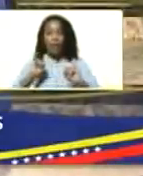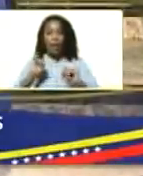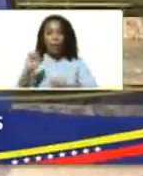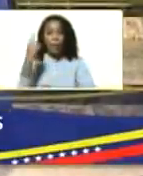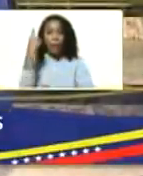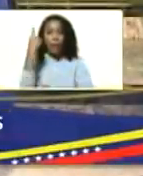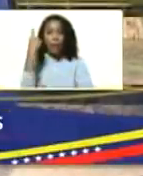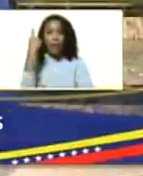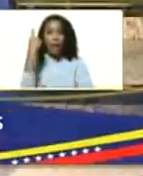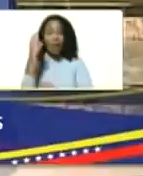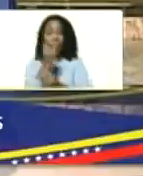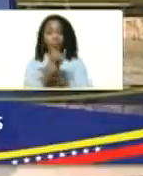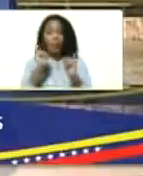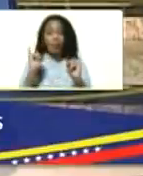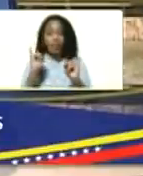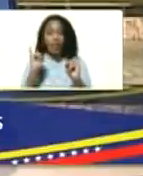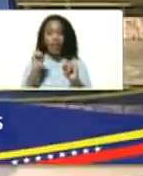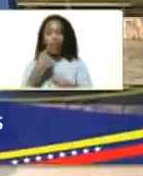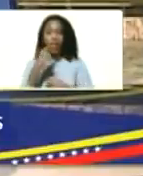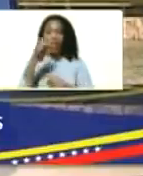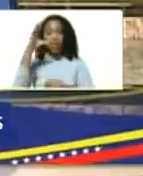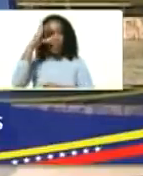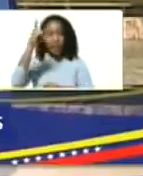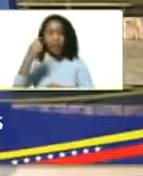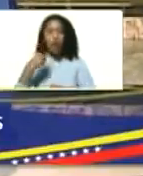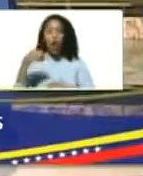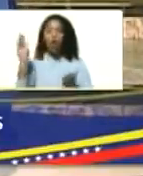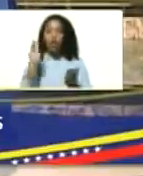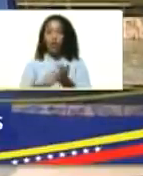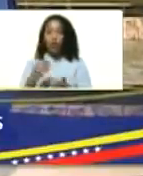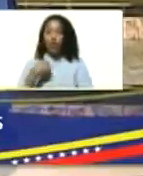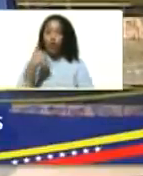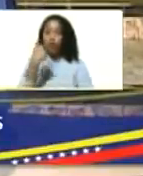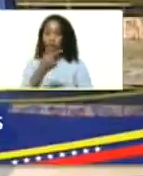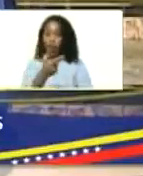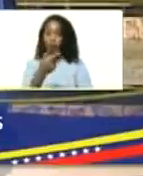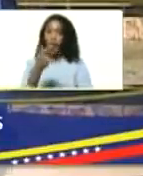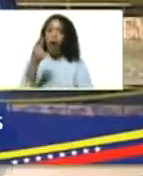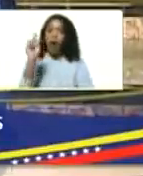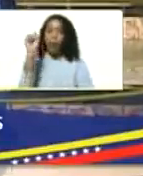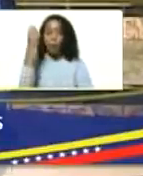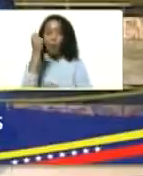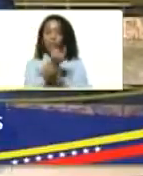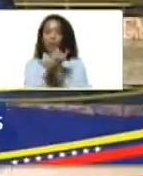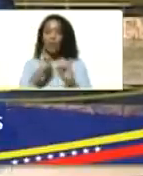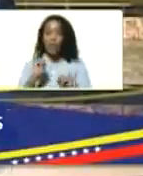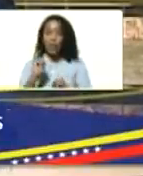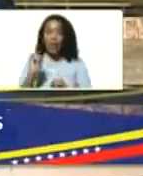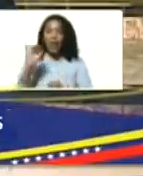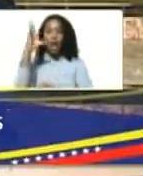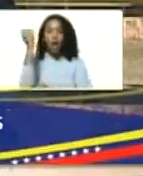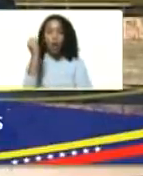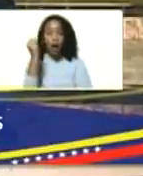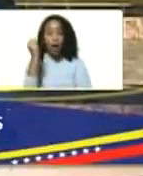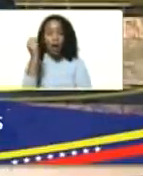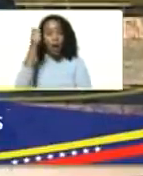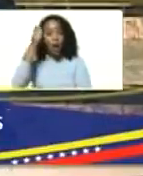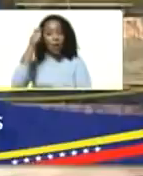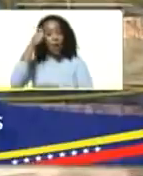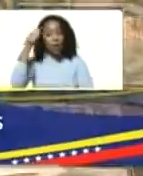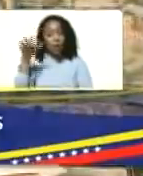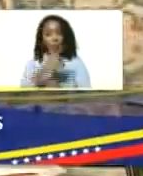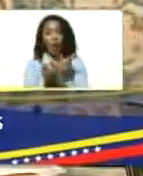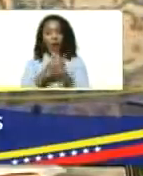primera independencia del si te lo digo otra vez la primera independencia que tiene que lograr un pueblo que quiera ser libre y